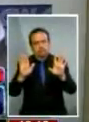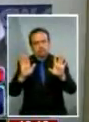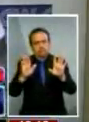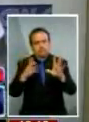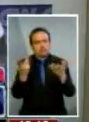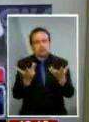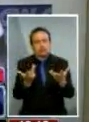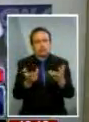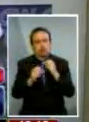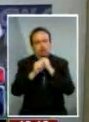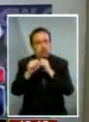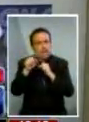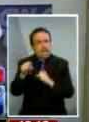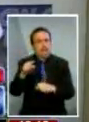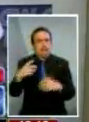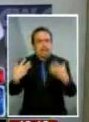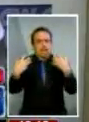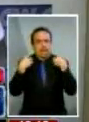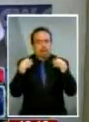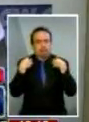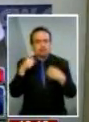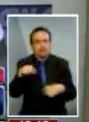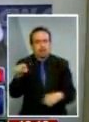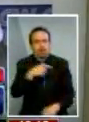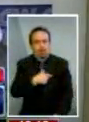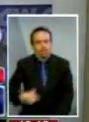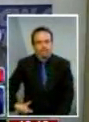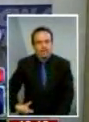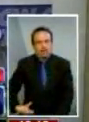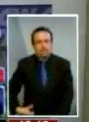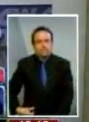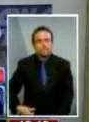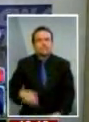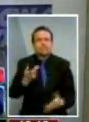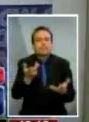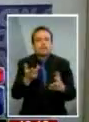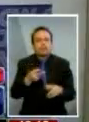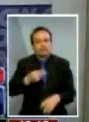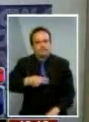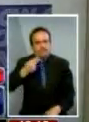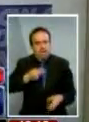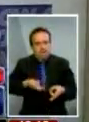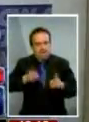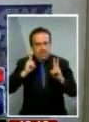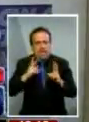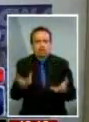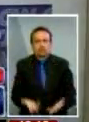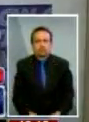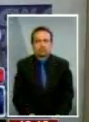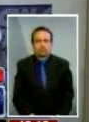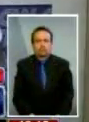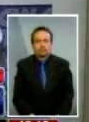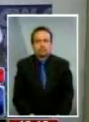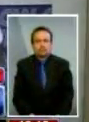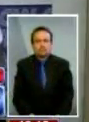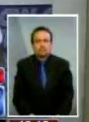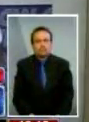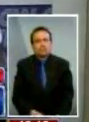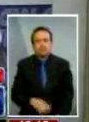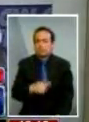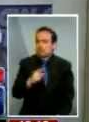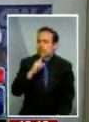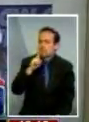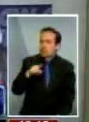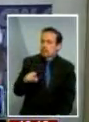tendrán la responsabilidad de hacer valer el Estado de Derecho. Hacer valer el